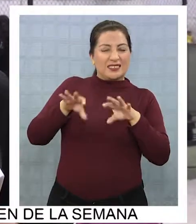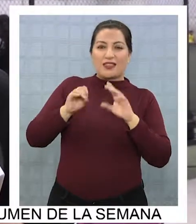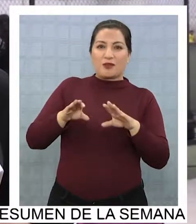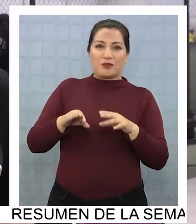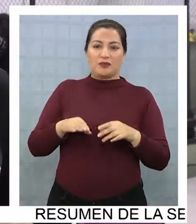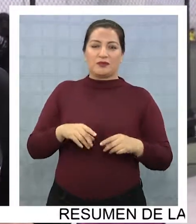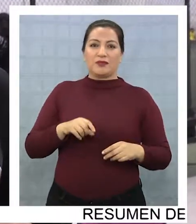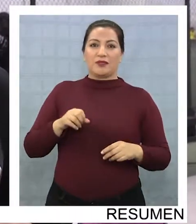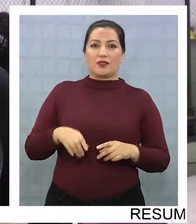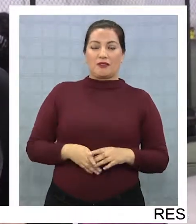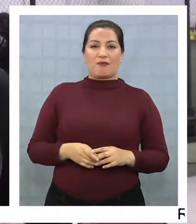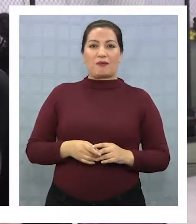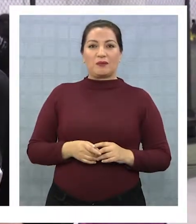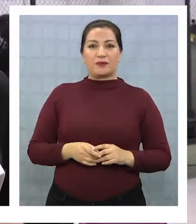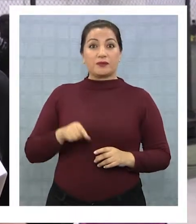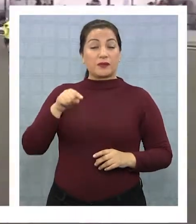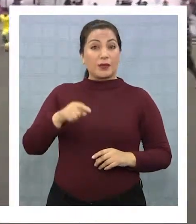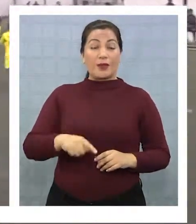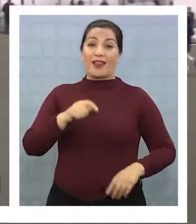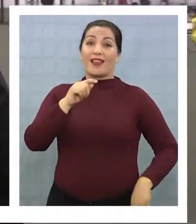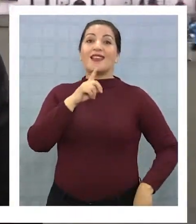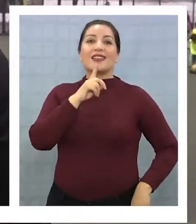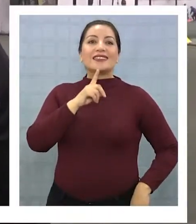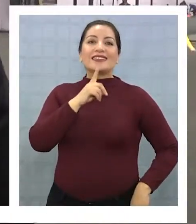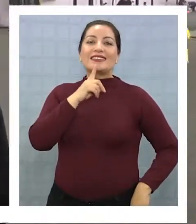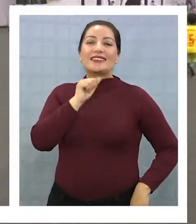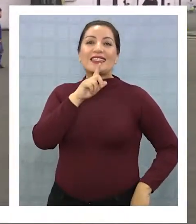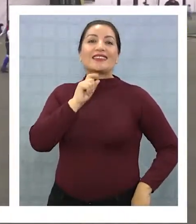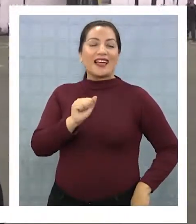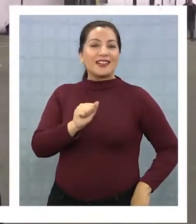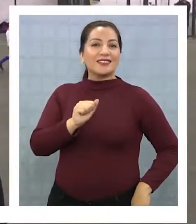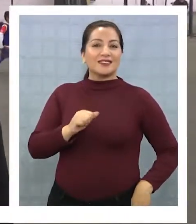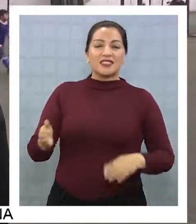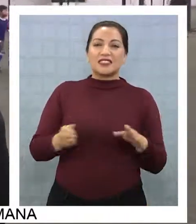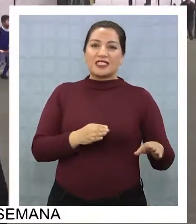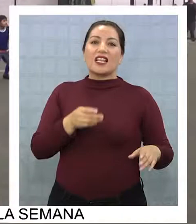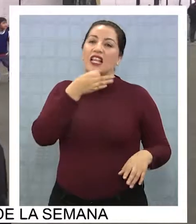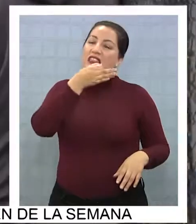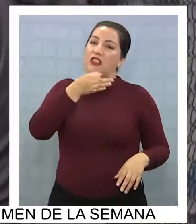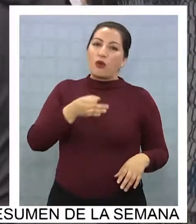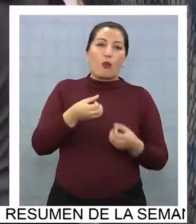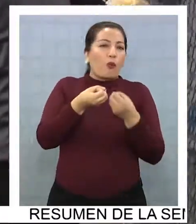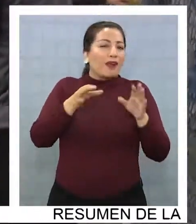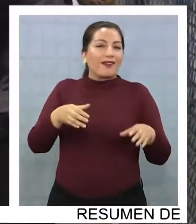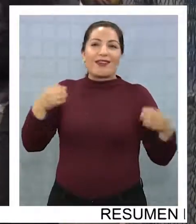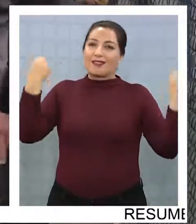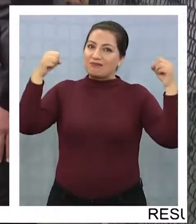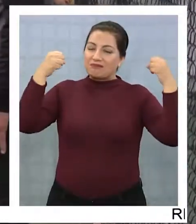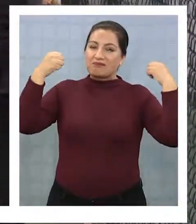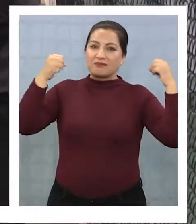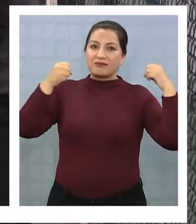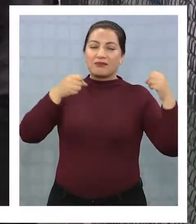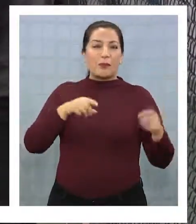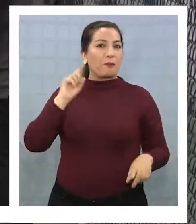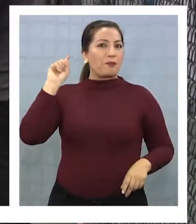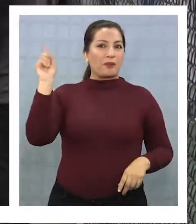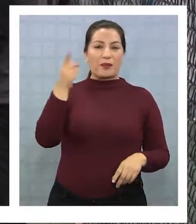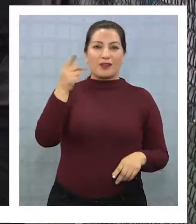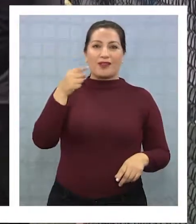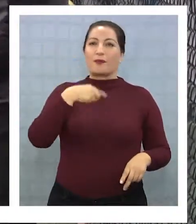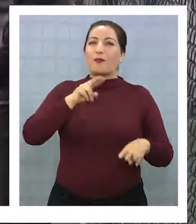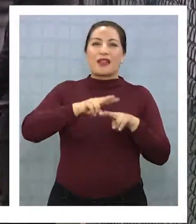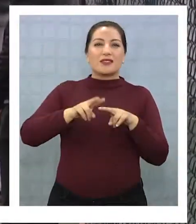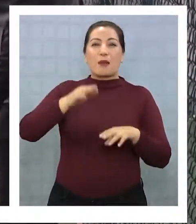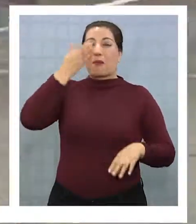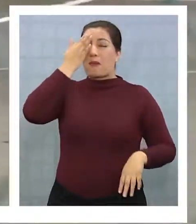desarrollándose a través del deporte. Para el Tata Taucare, practicar fútbol o cualquier deporte es una de las principales armas para